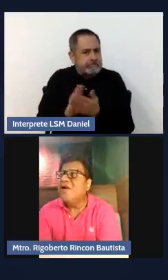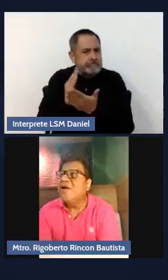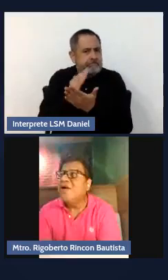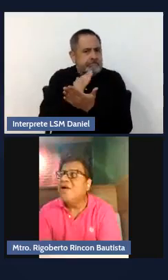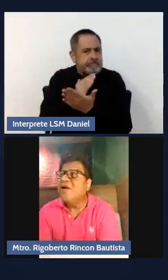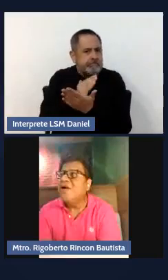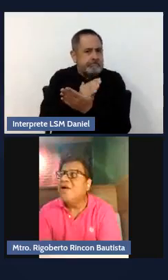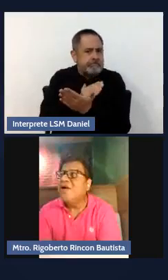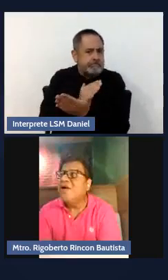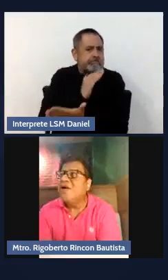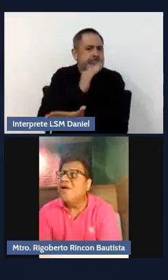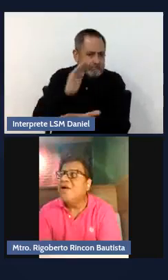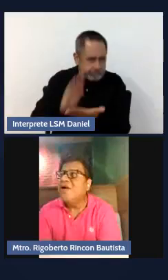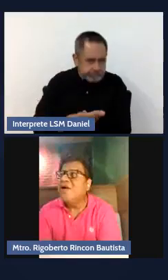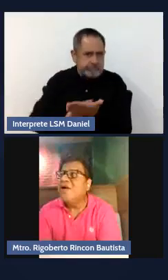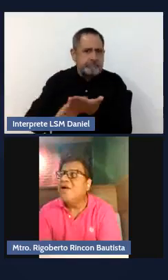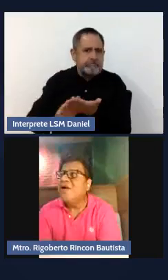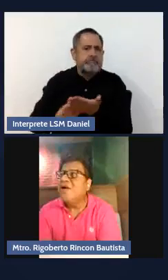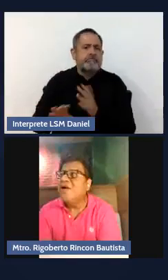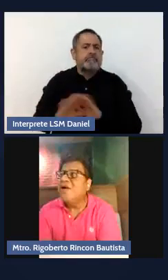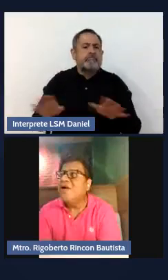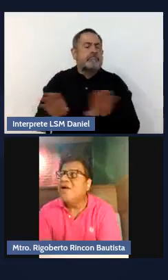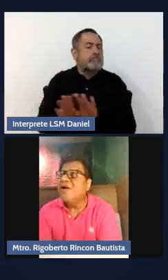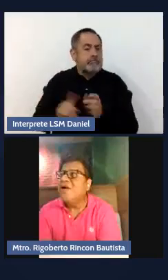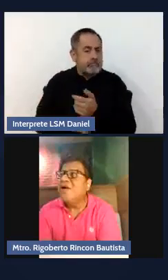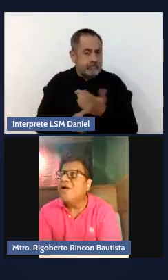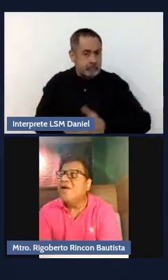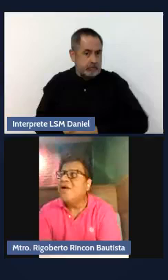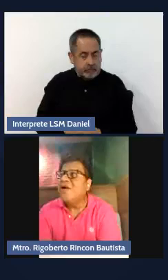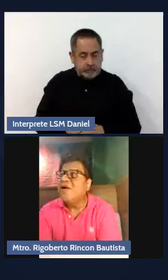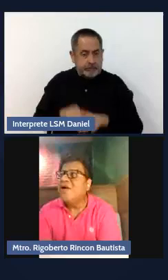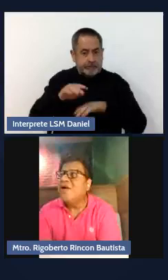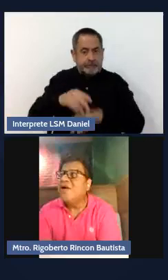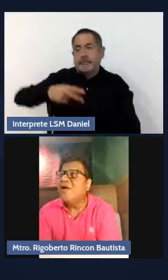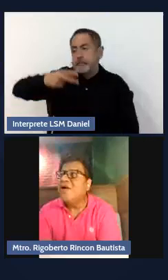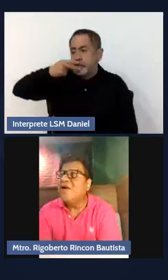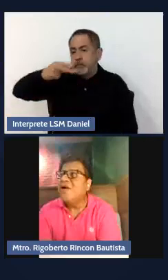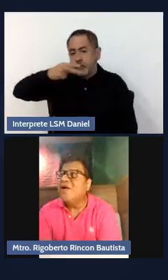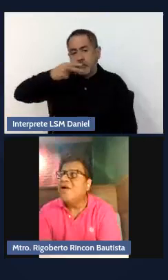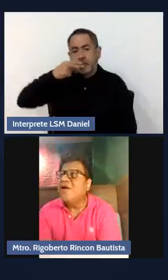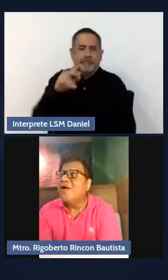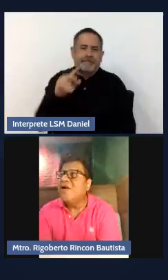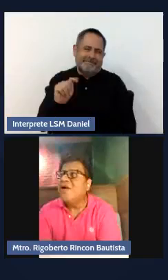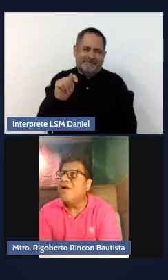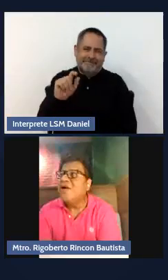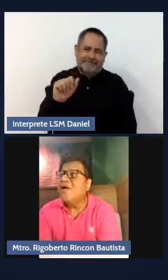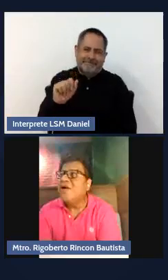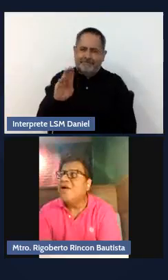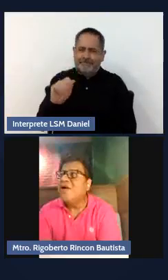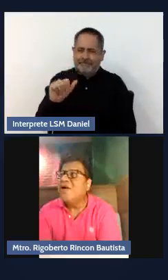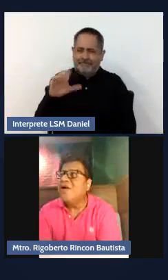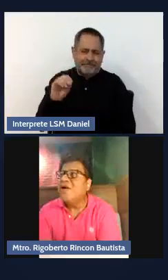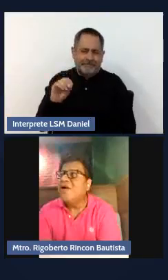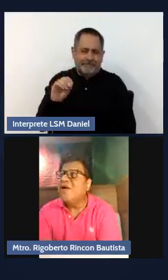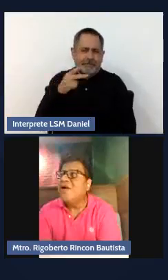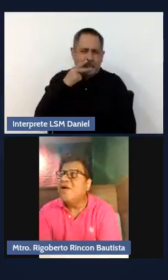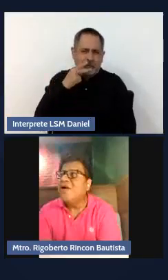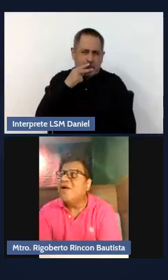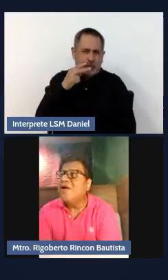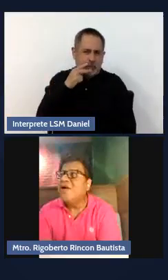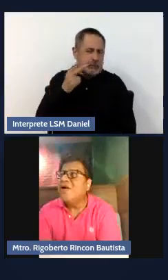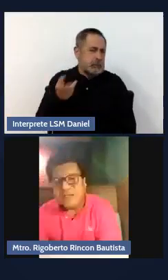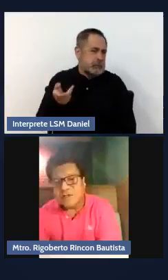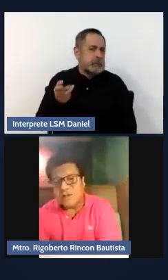este mismo, ¿no? Entonces, hablar del tabaco sí es una cuestión importantísima porque acá vamos a hablar sobre